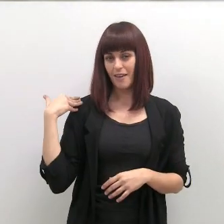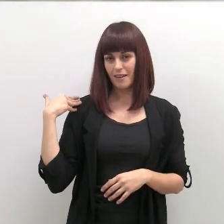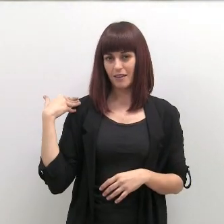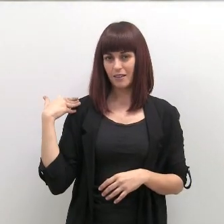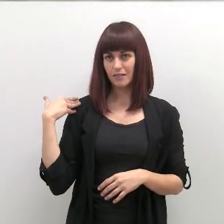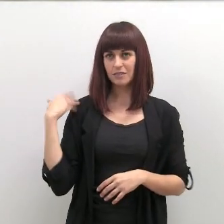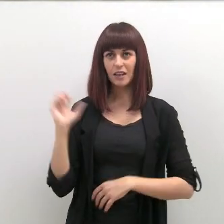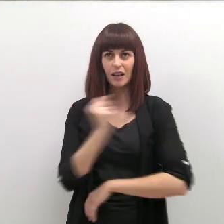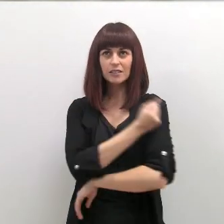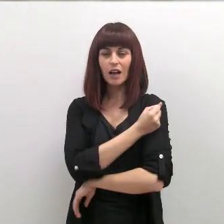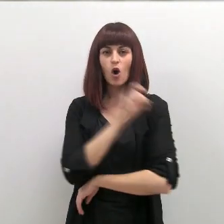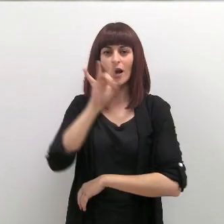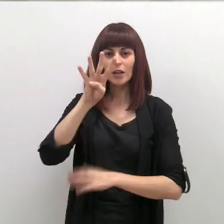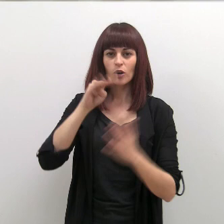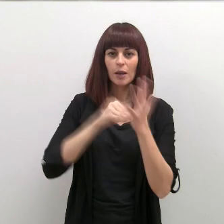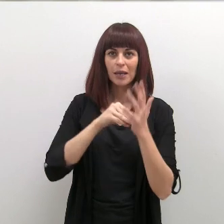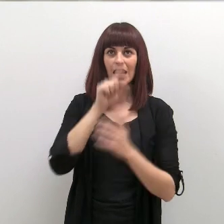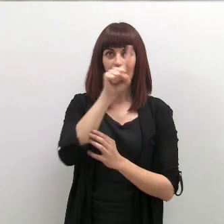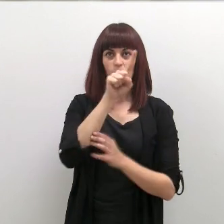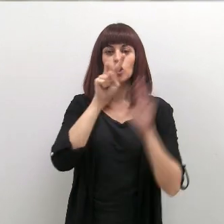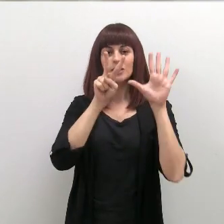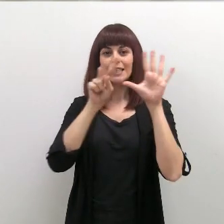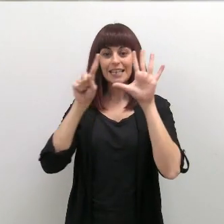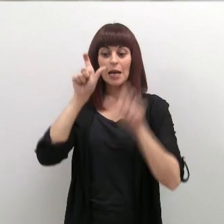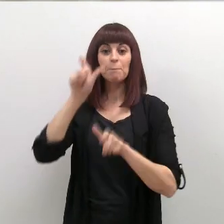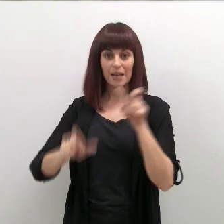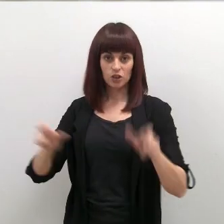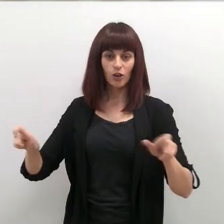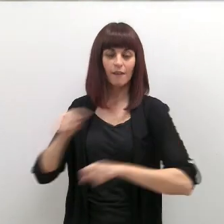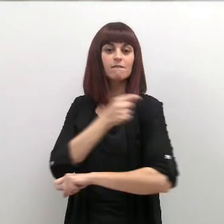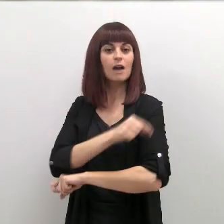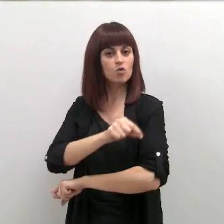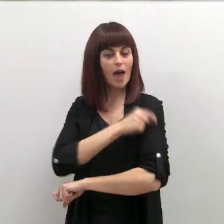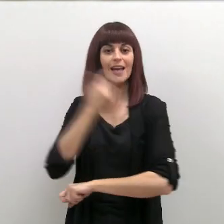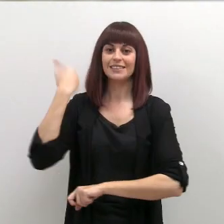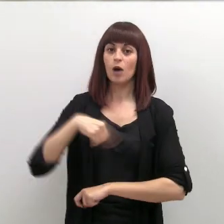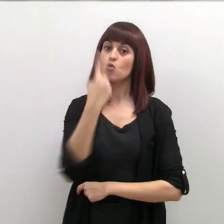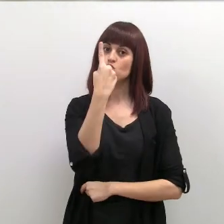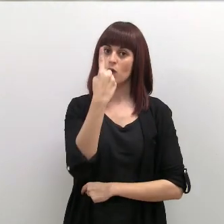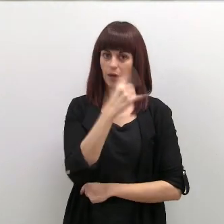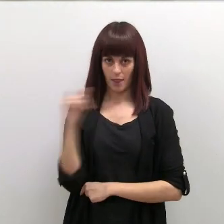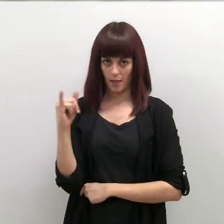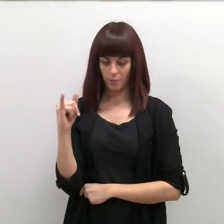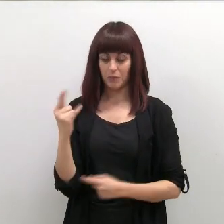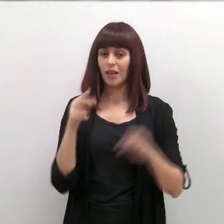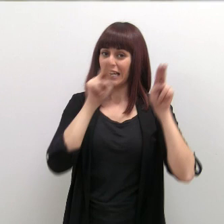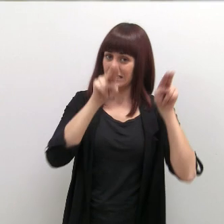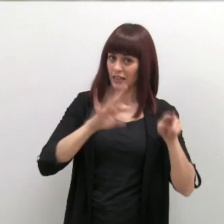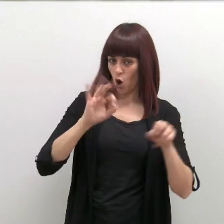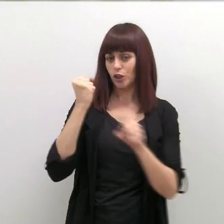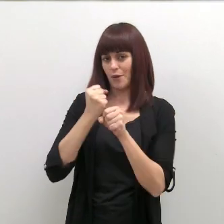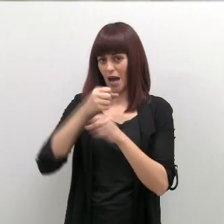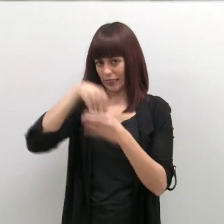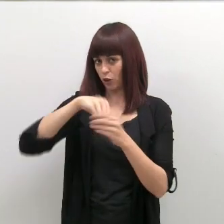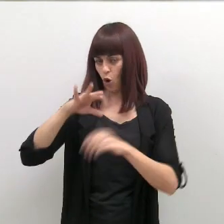se habían registrado 14.176 personas vacunadas con una dosis, tanto de residentes como trabajadores